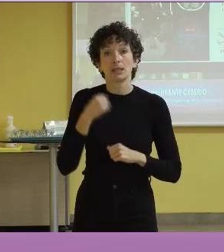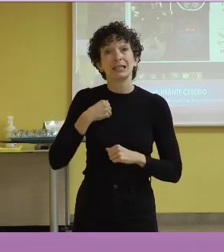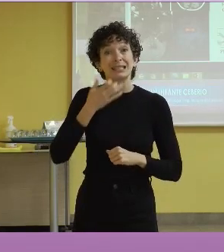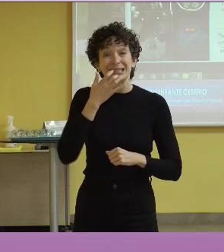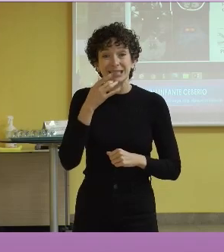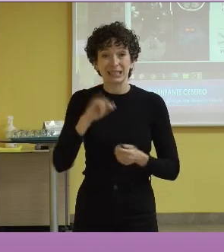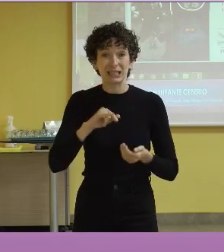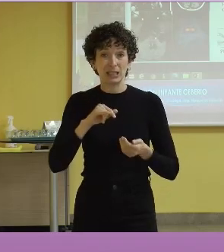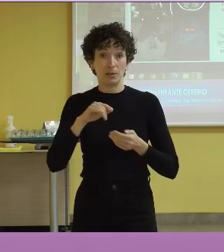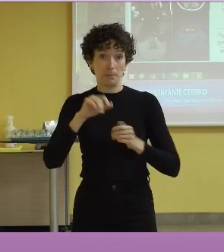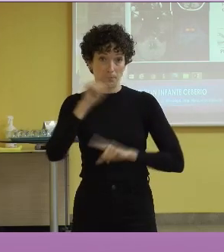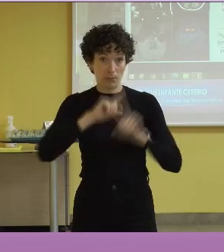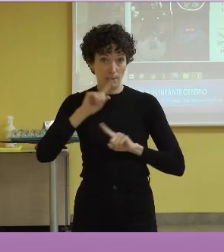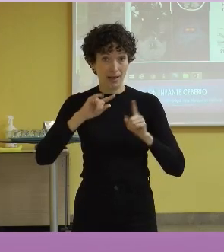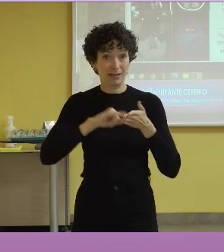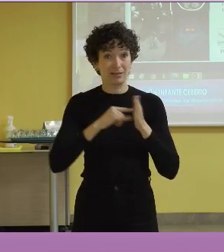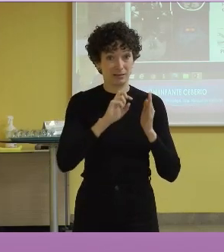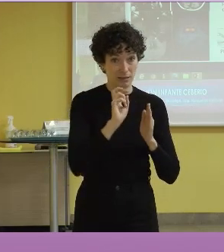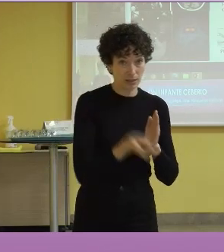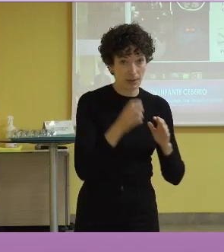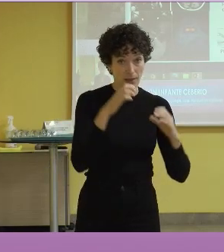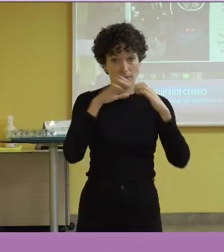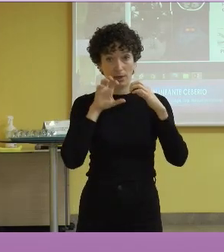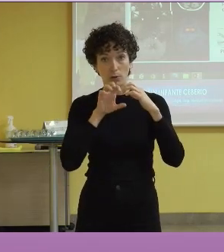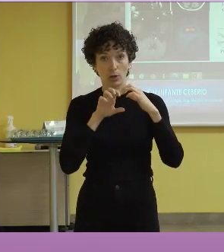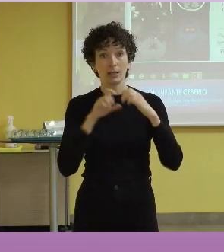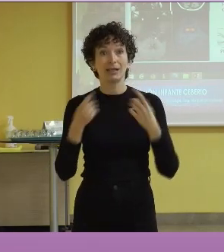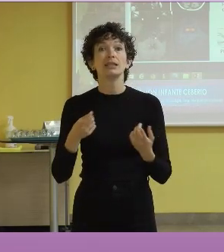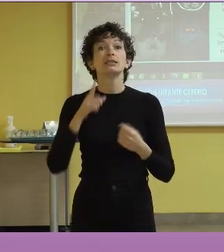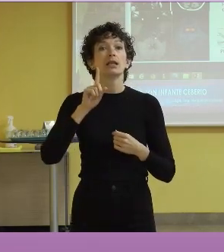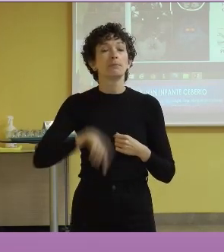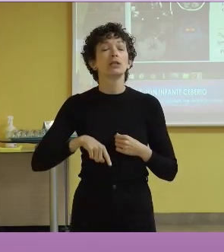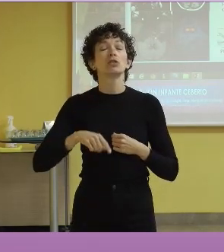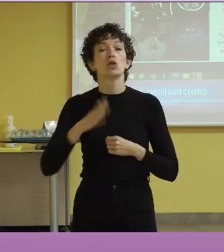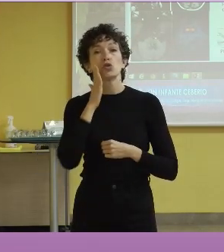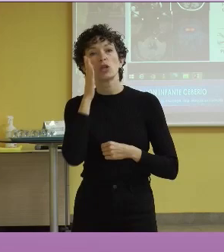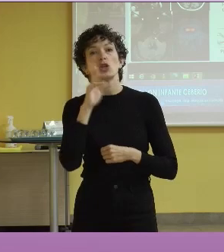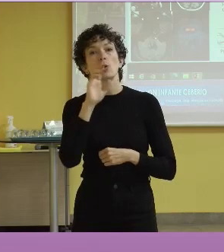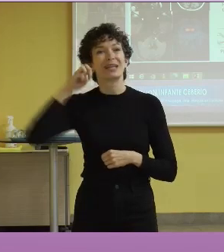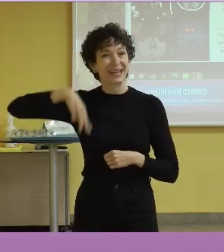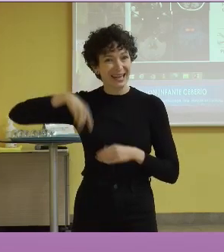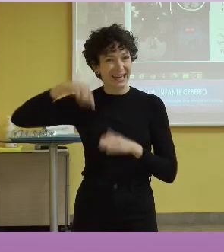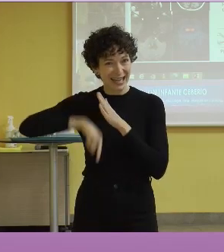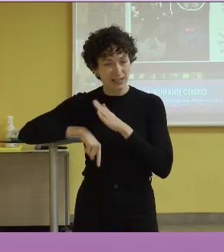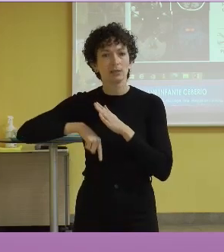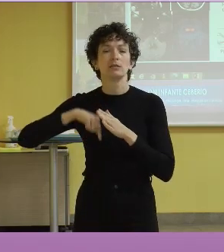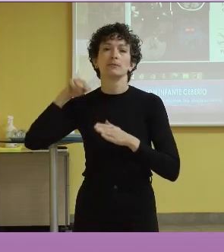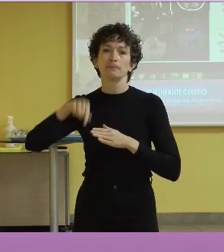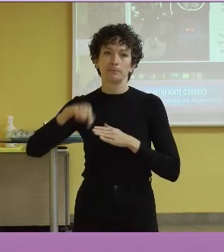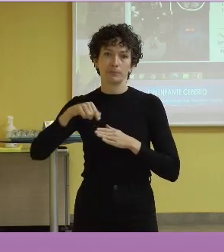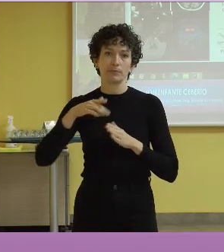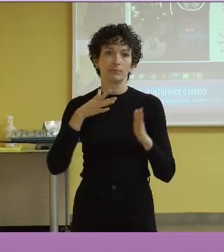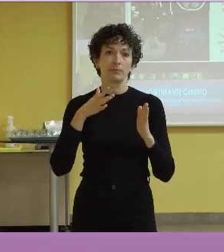multisistémica cerebelosa tienen como característica el trastorno de conducta del sueño REM. Esto es un tipo de